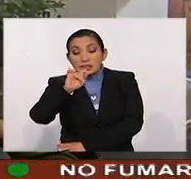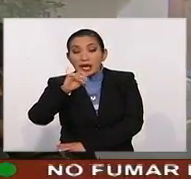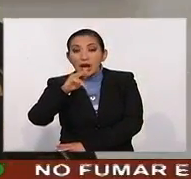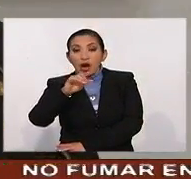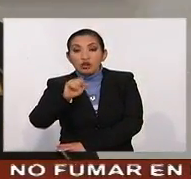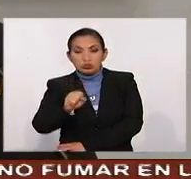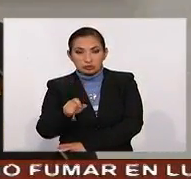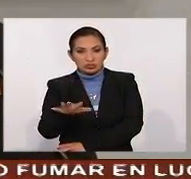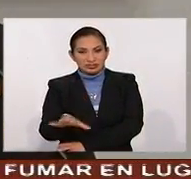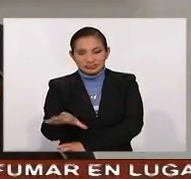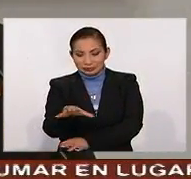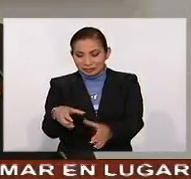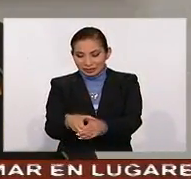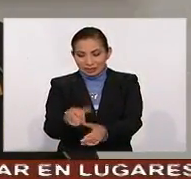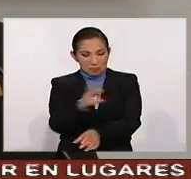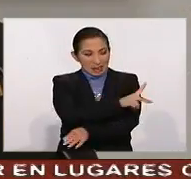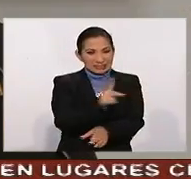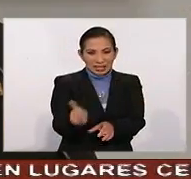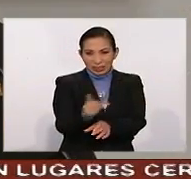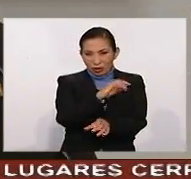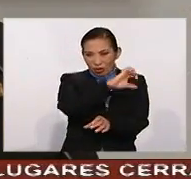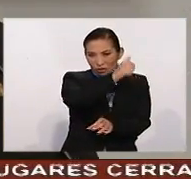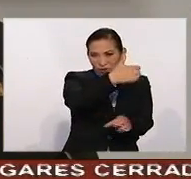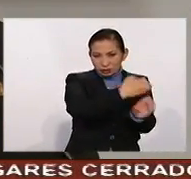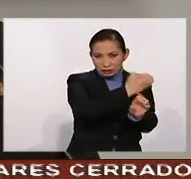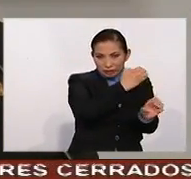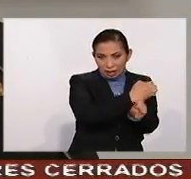funciona en provincia, y nuestros